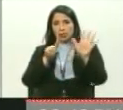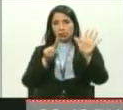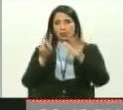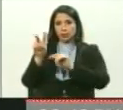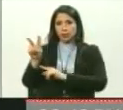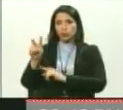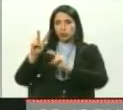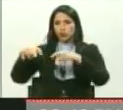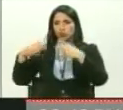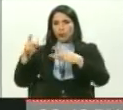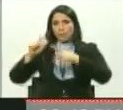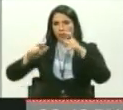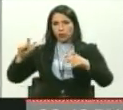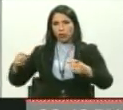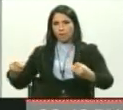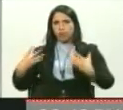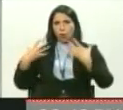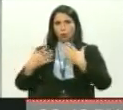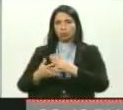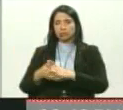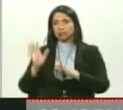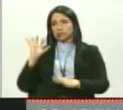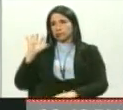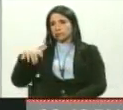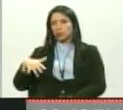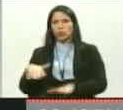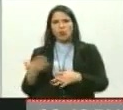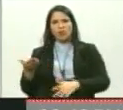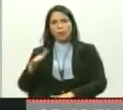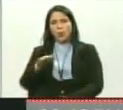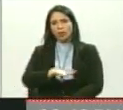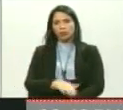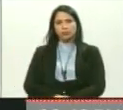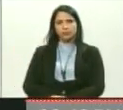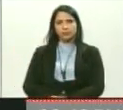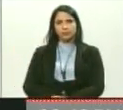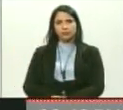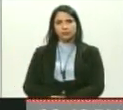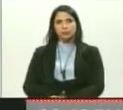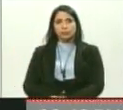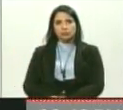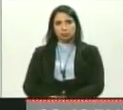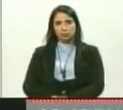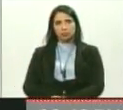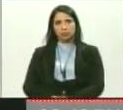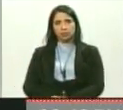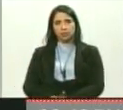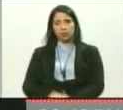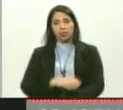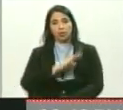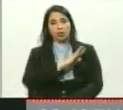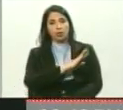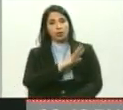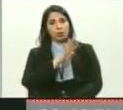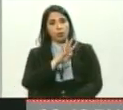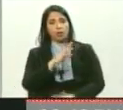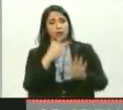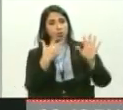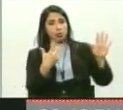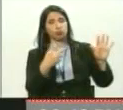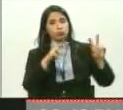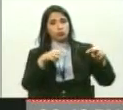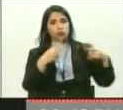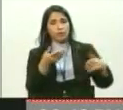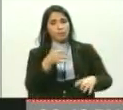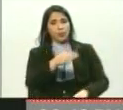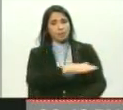6.462 nuevos casos. Aguara, ¿y cuántos fallecidos llegaron? ¿Tienes el dato ahí? 448 nuevos fallecidos